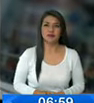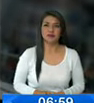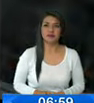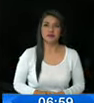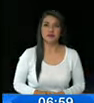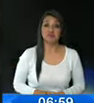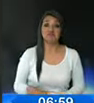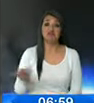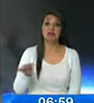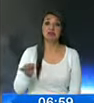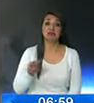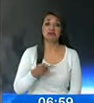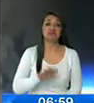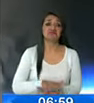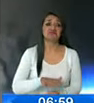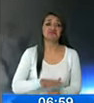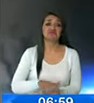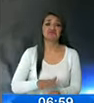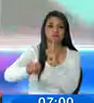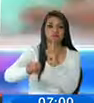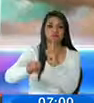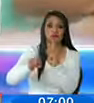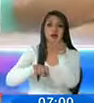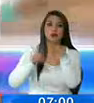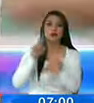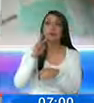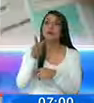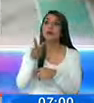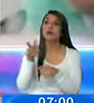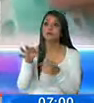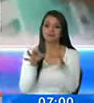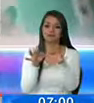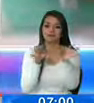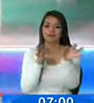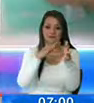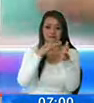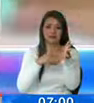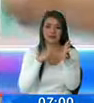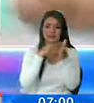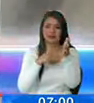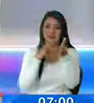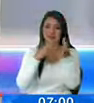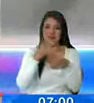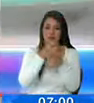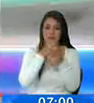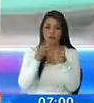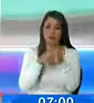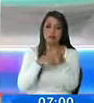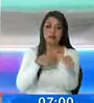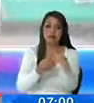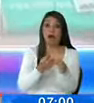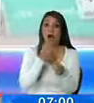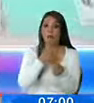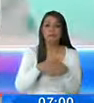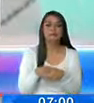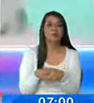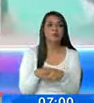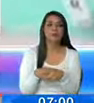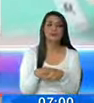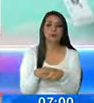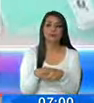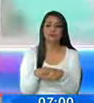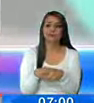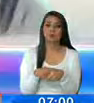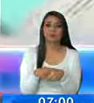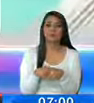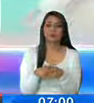Ambos se van como si nada, según indican en este video. Los arrancó los dispositivos de seguridad, se los metió a la boca, procedió a masticarlos para que